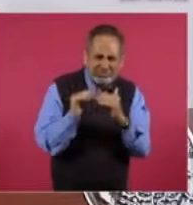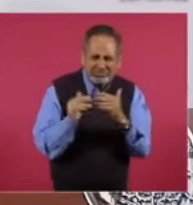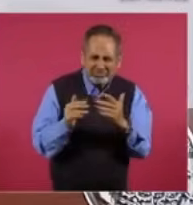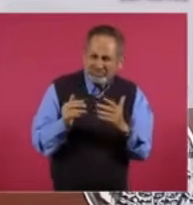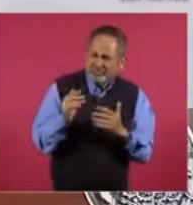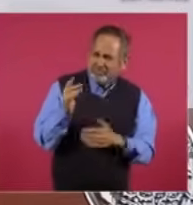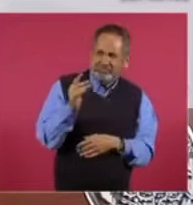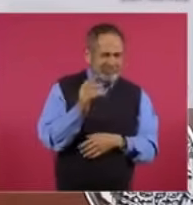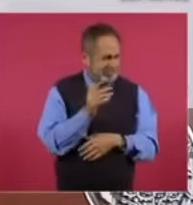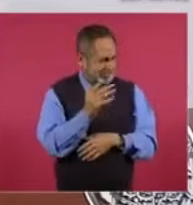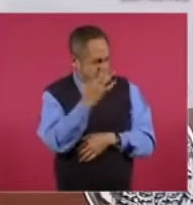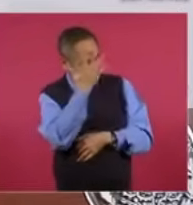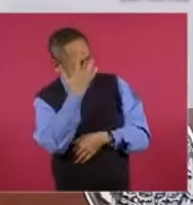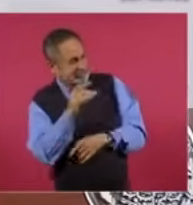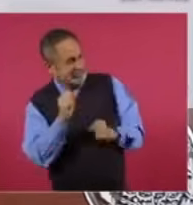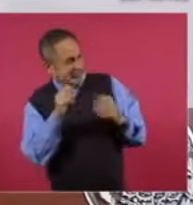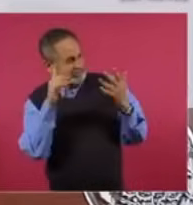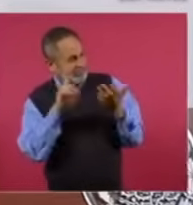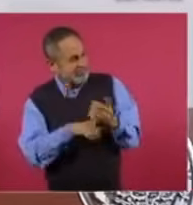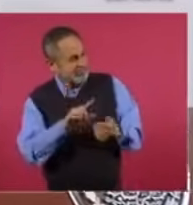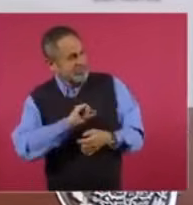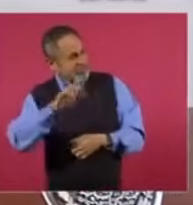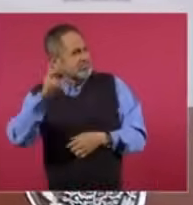en eminencia en política.